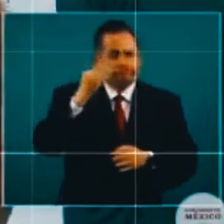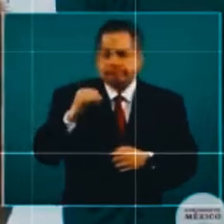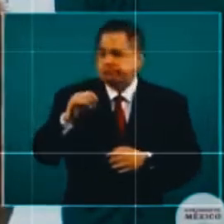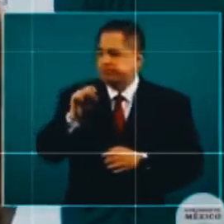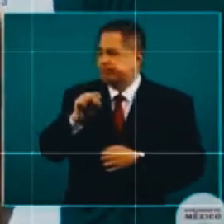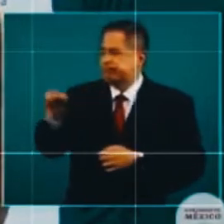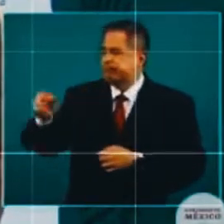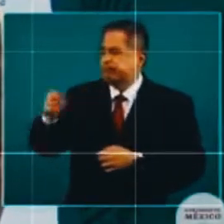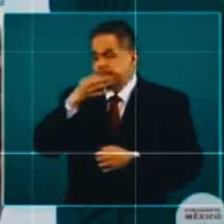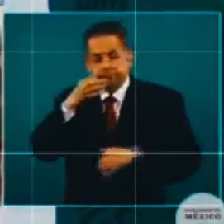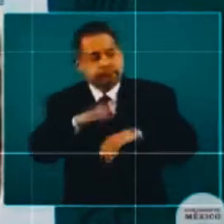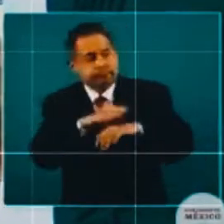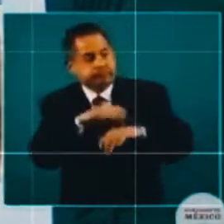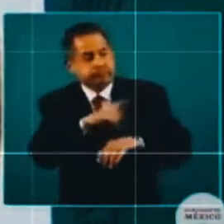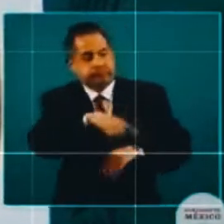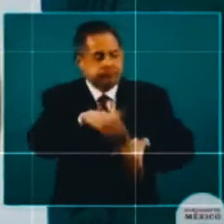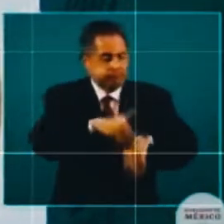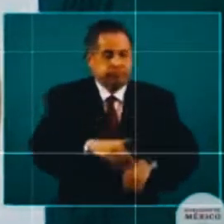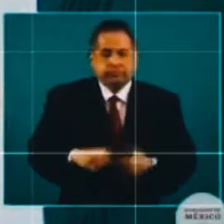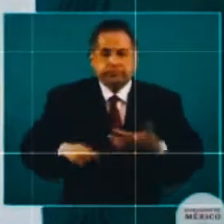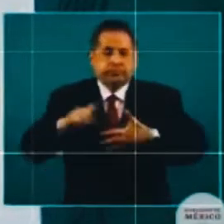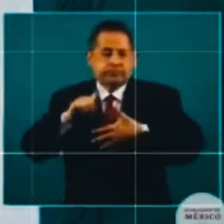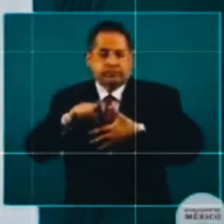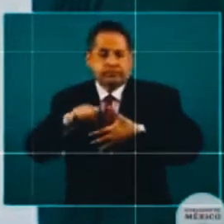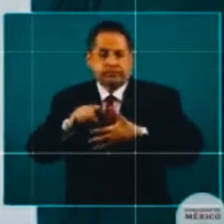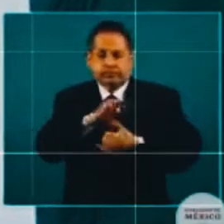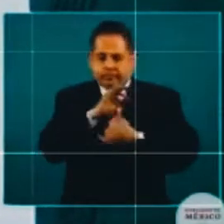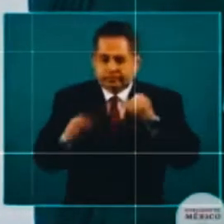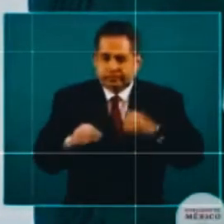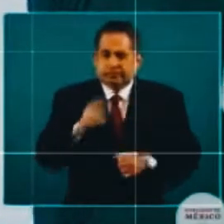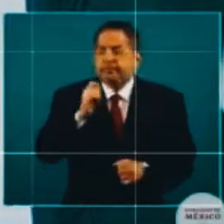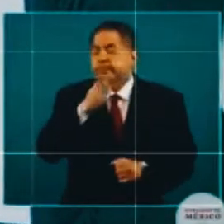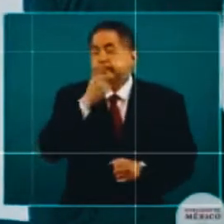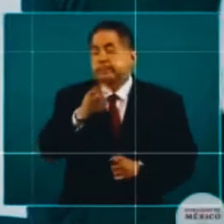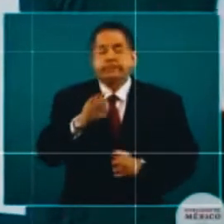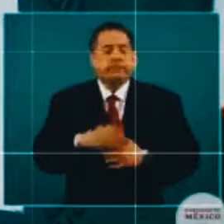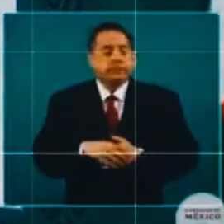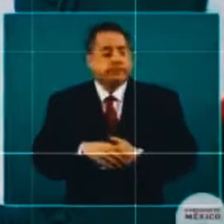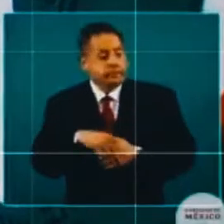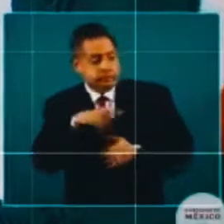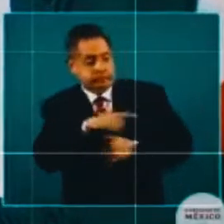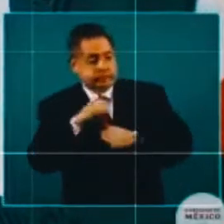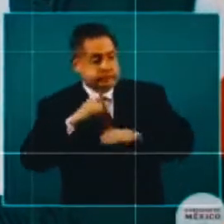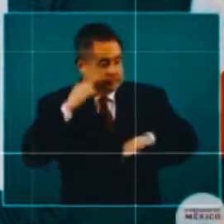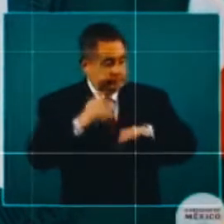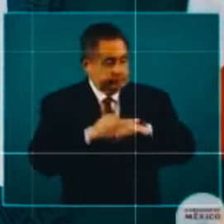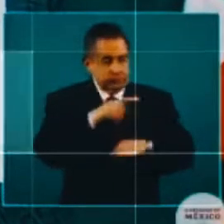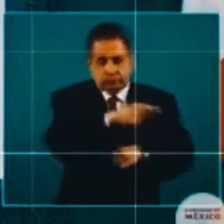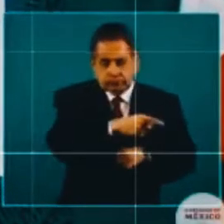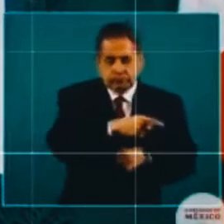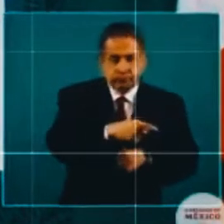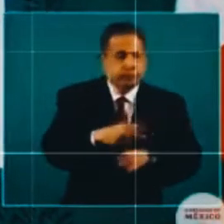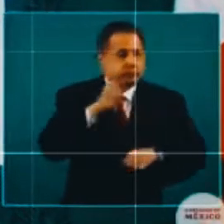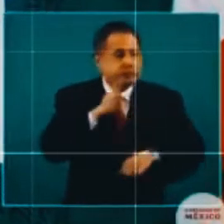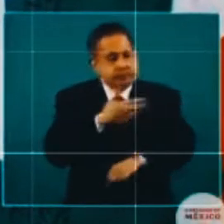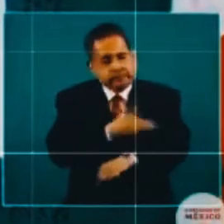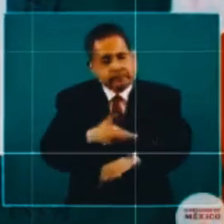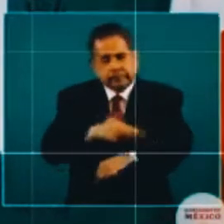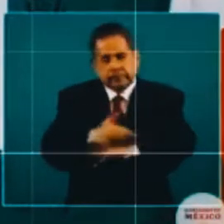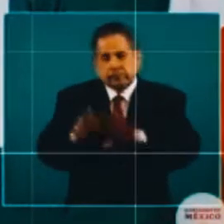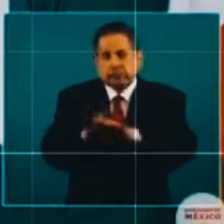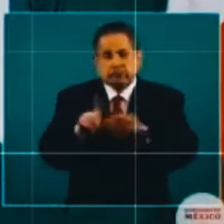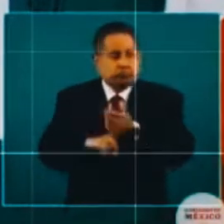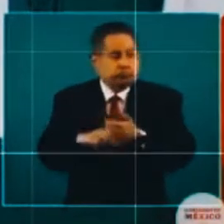de Salud. Y quinto y último, garantizar en el ámbito de su competencia la trazabilidad del proceso de vacunación